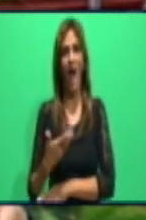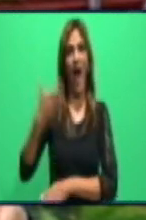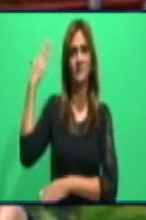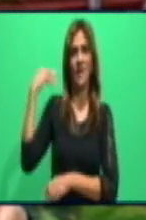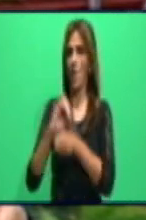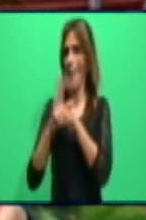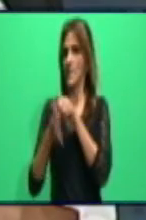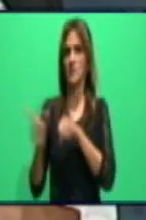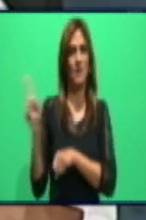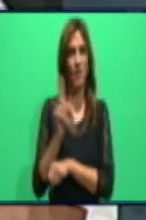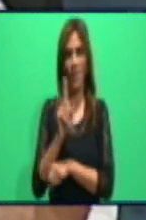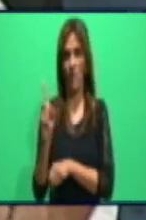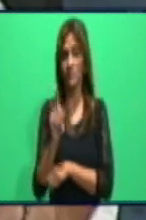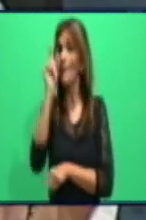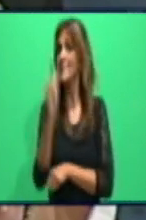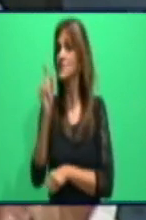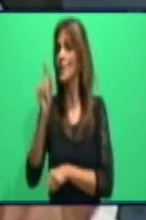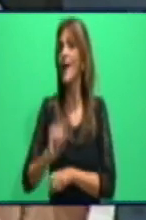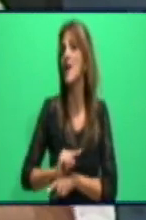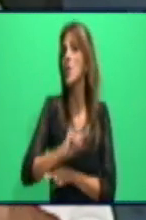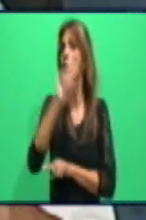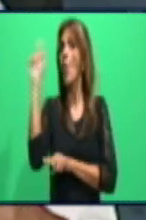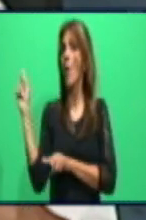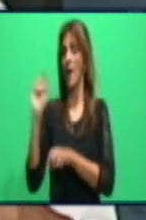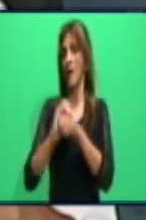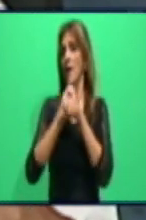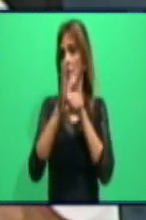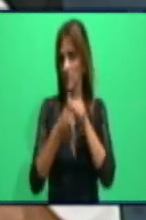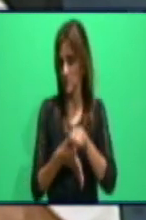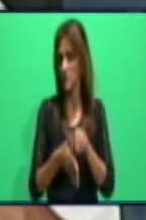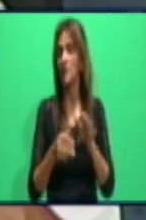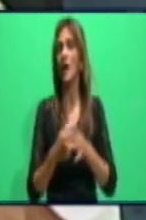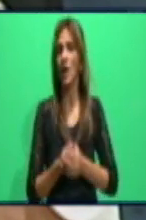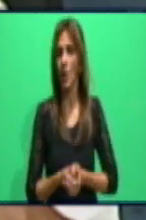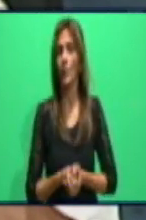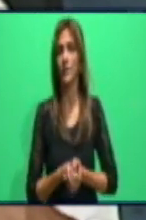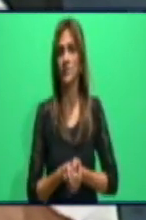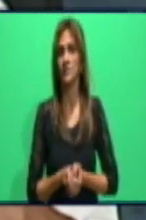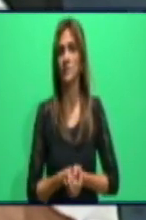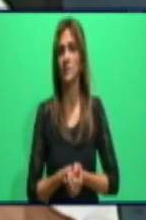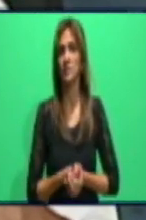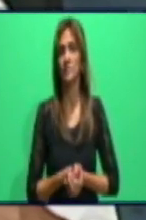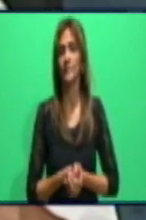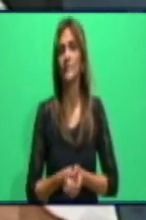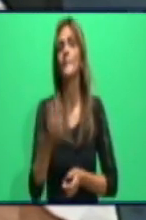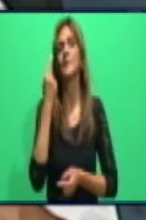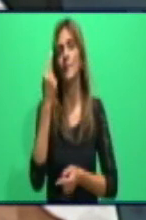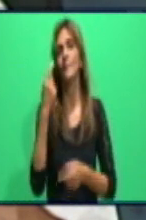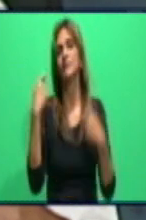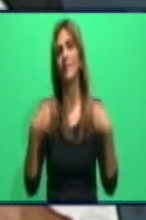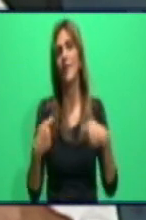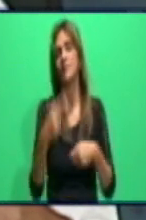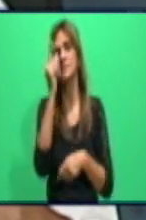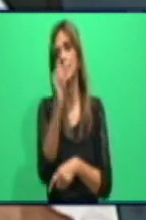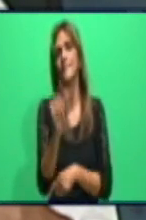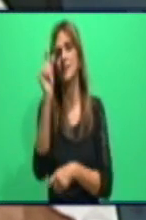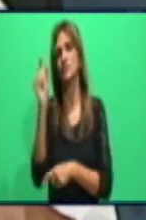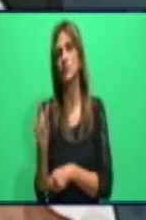lakovic exactamente bueno en reitera los los criterios de inclusión primeramente deben ser pacientes